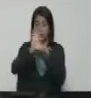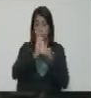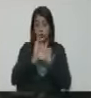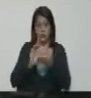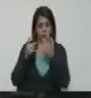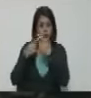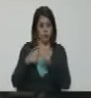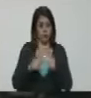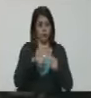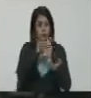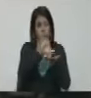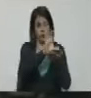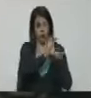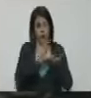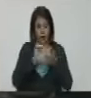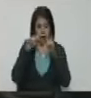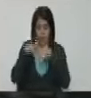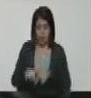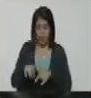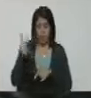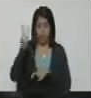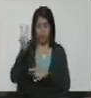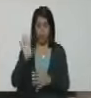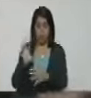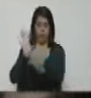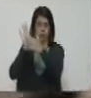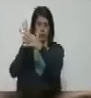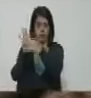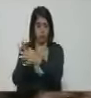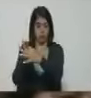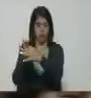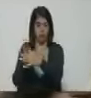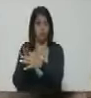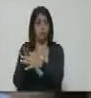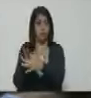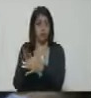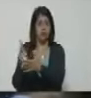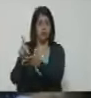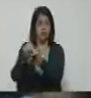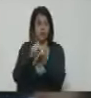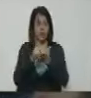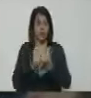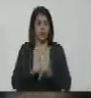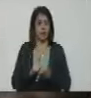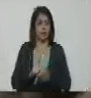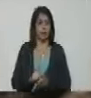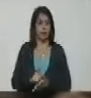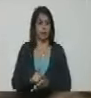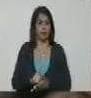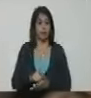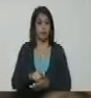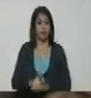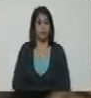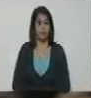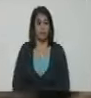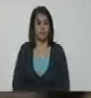influencia con ciudades venezolanas, donde haya, digamos, fuerte presencia y de origen